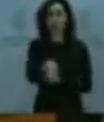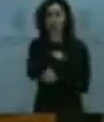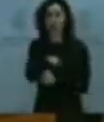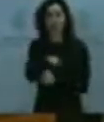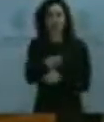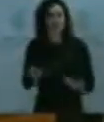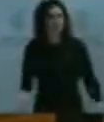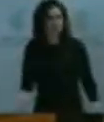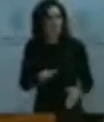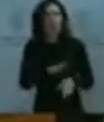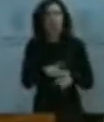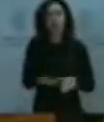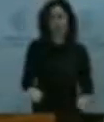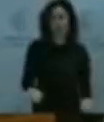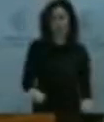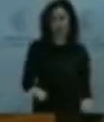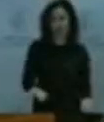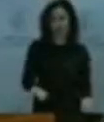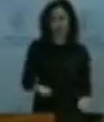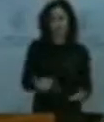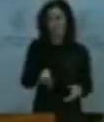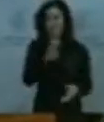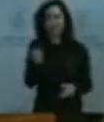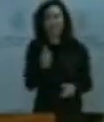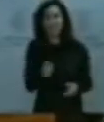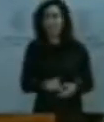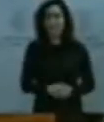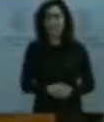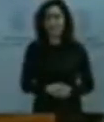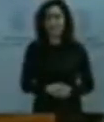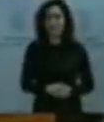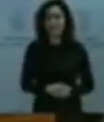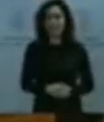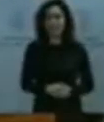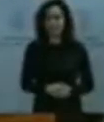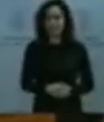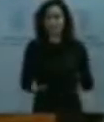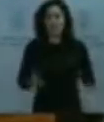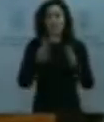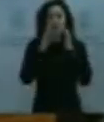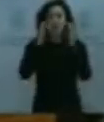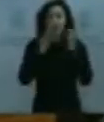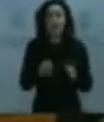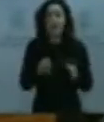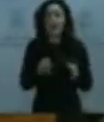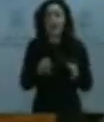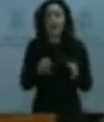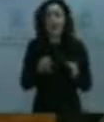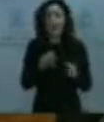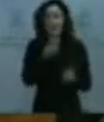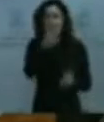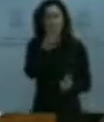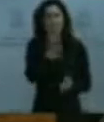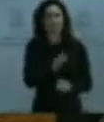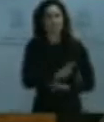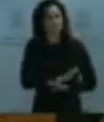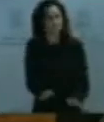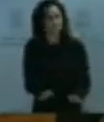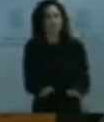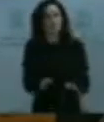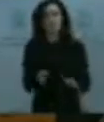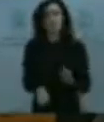familias y a los profesionales. En realidad, es una verdadera vergüenza, pero que no es fruto de la casualidad, sino que, como ya denunciamos